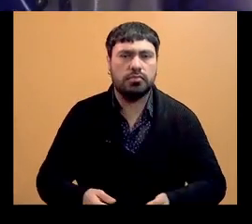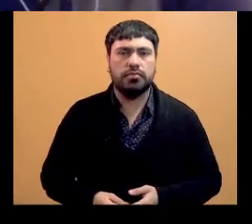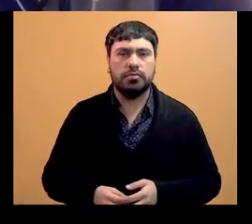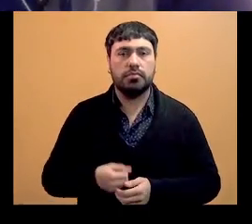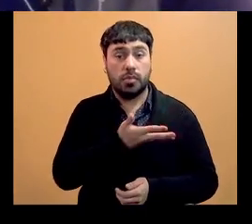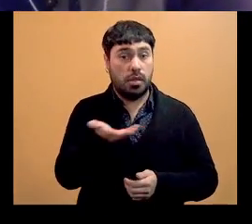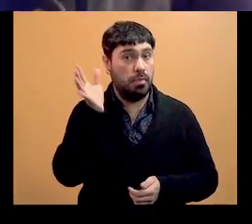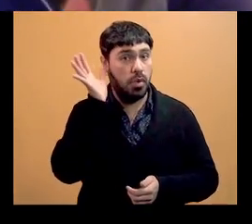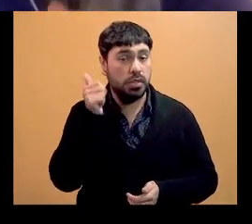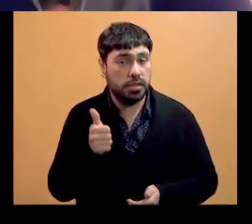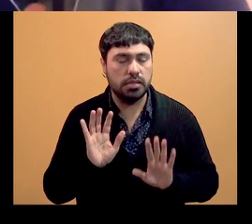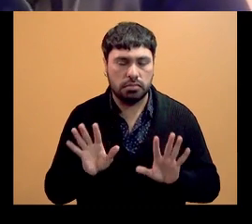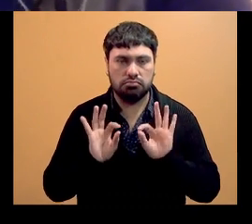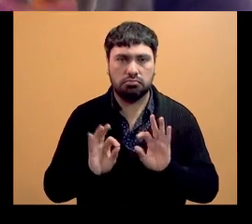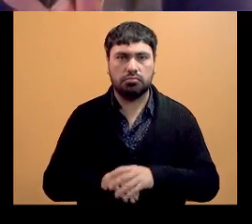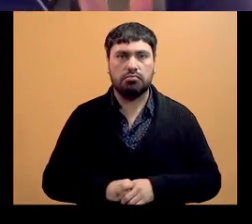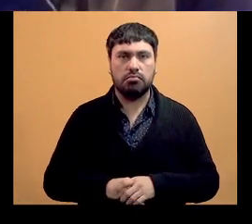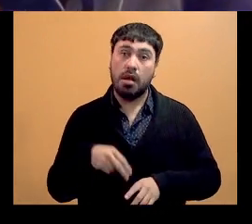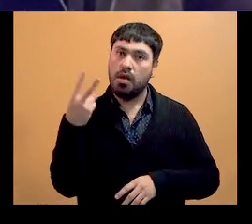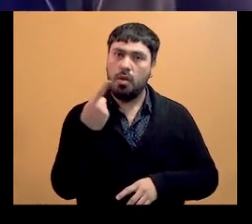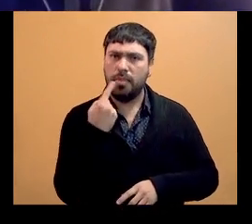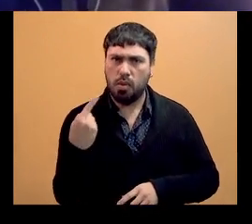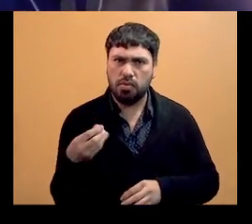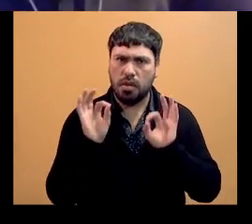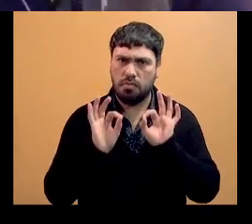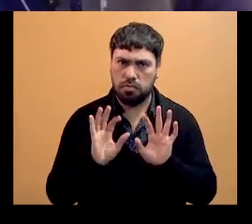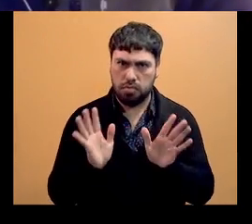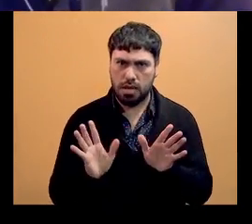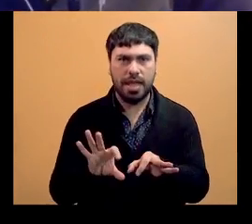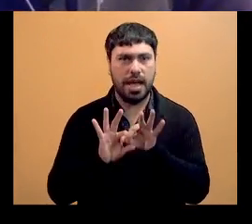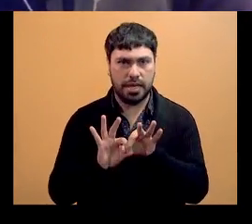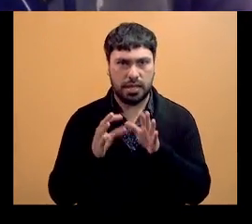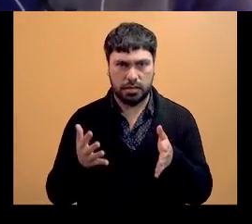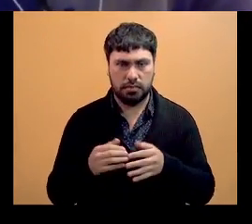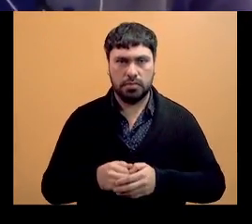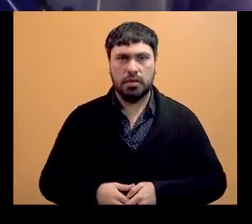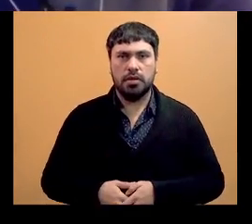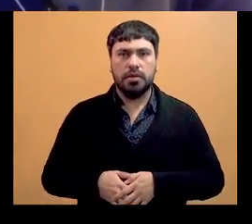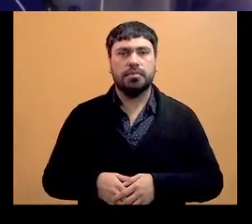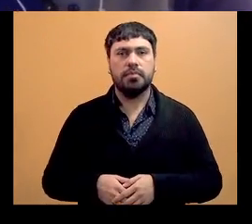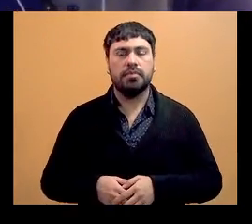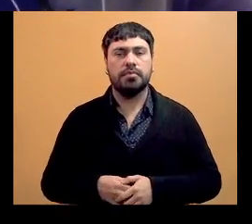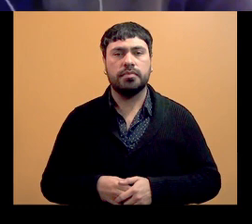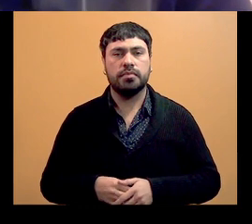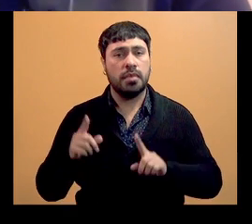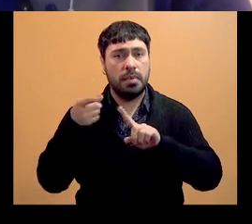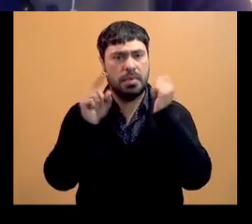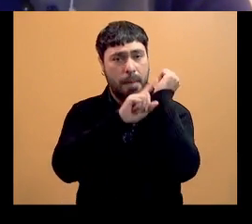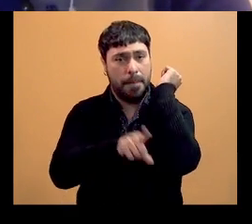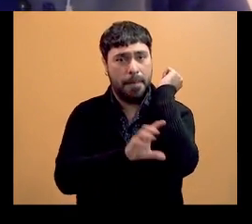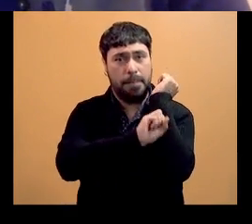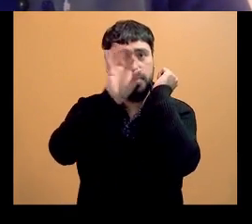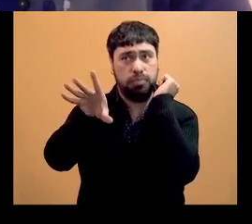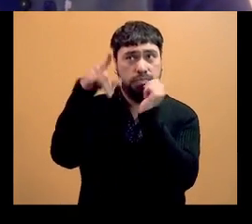sigue escuchando, ¿verdad? Sí, perfecto. Bueno, las dos muy buenas preguntas y se agradecen. La que tiene que ver